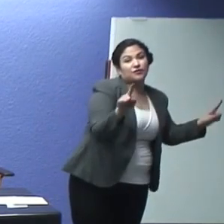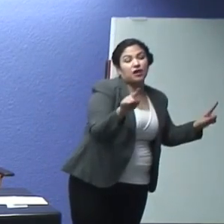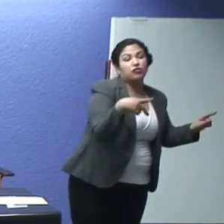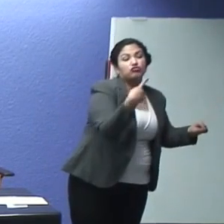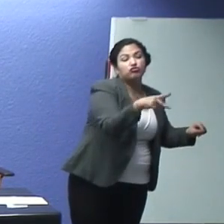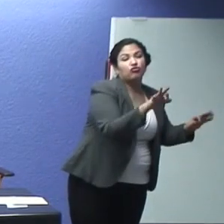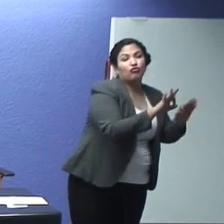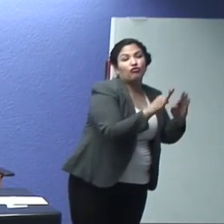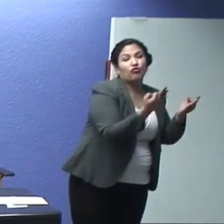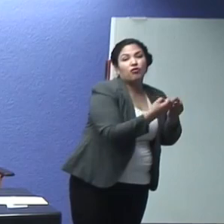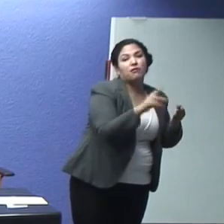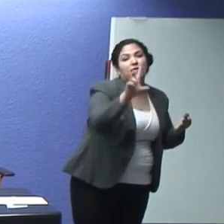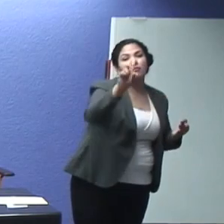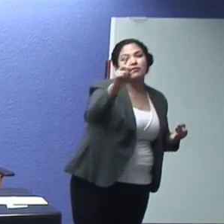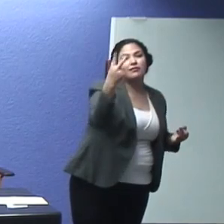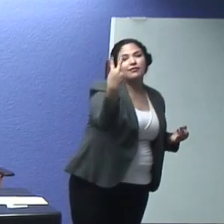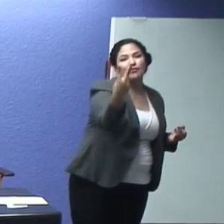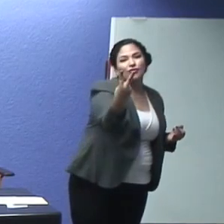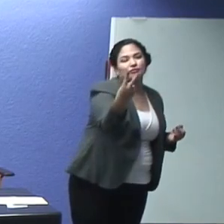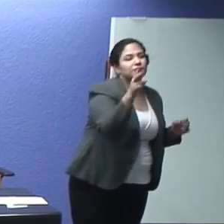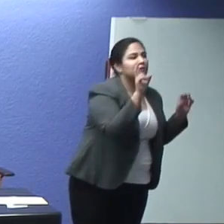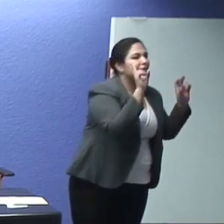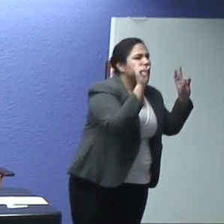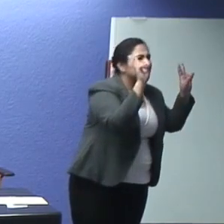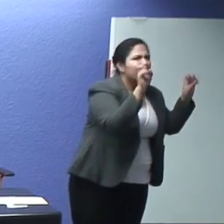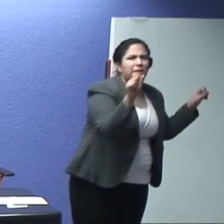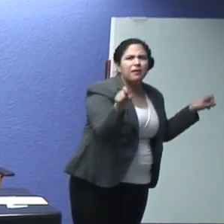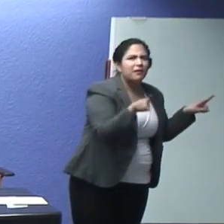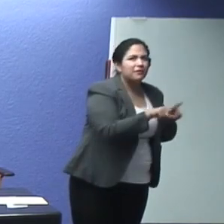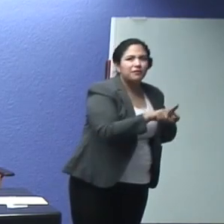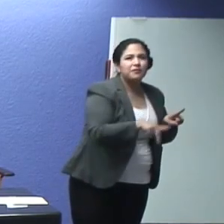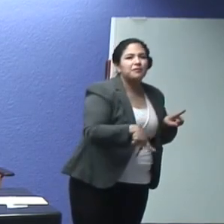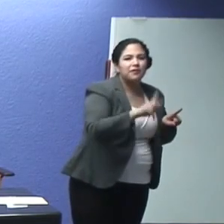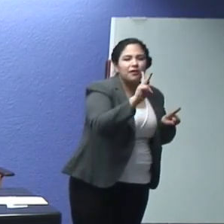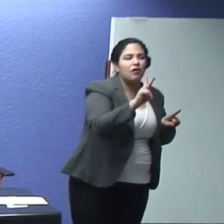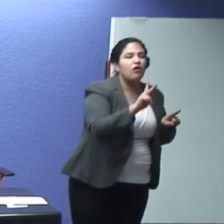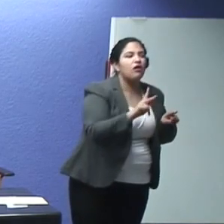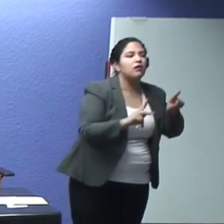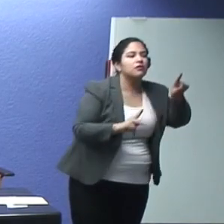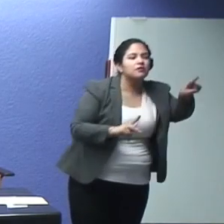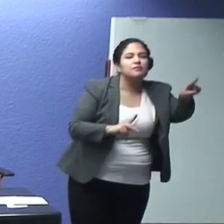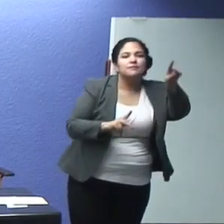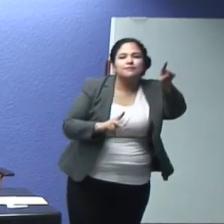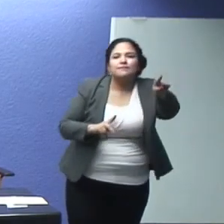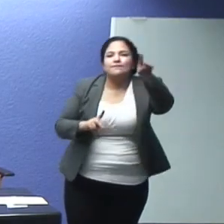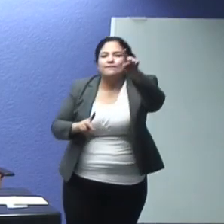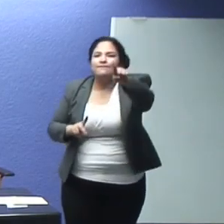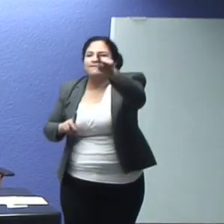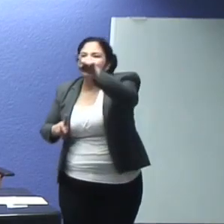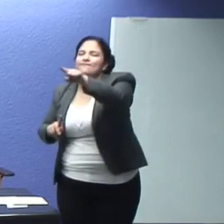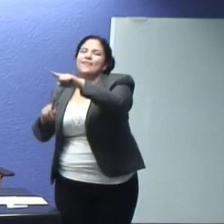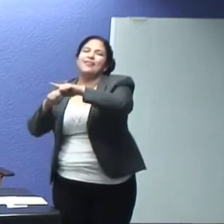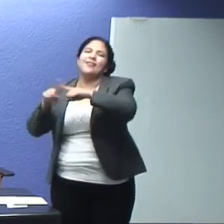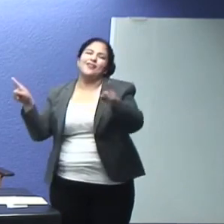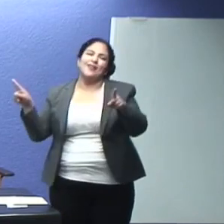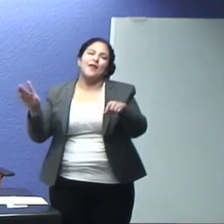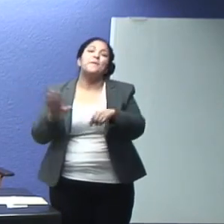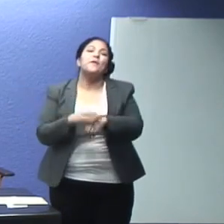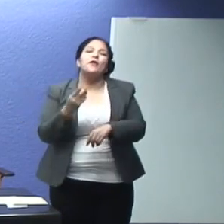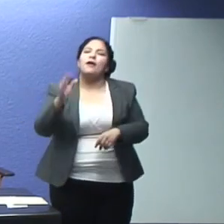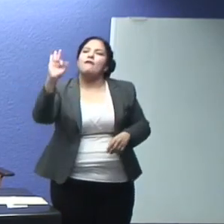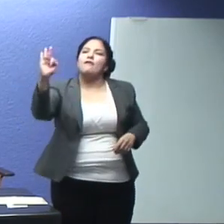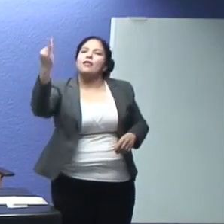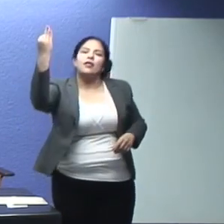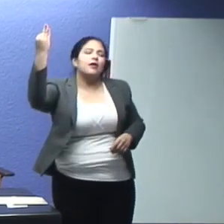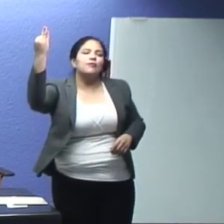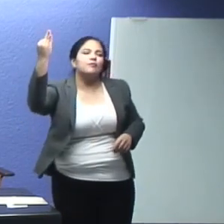de regular de manera distinta un mismo tema que pasa, insisto, por una competencia más local que federal o incluso